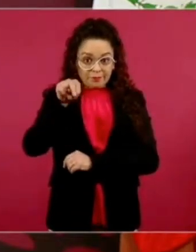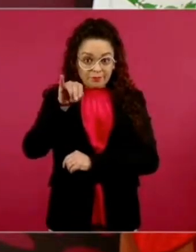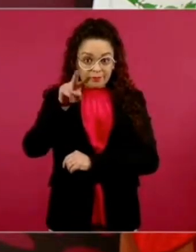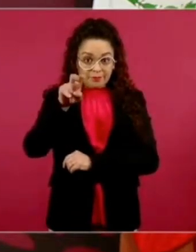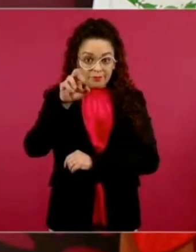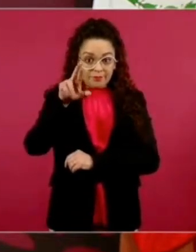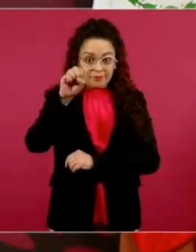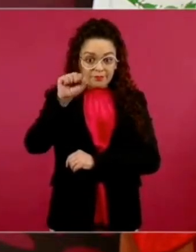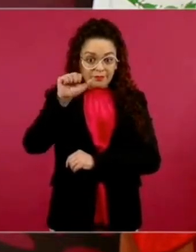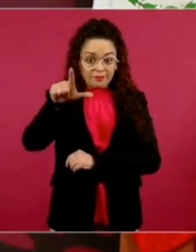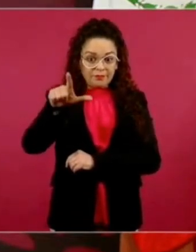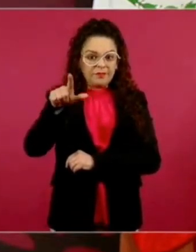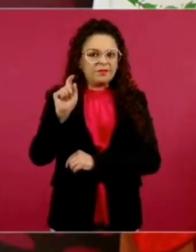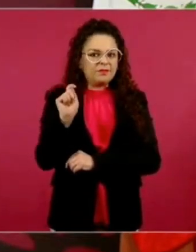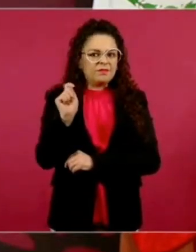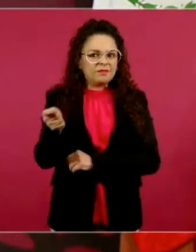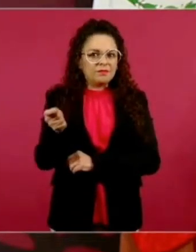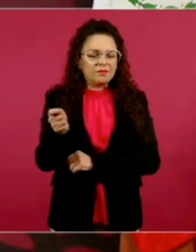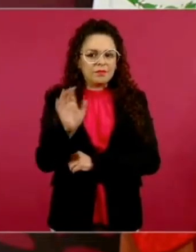boletín